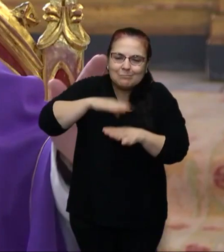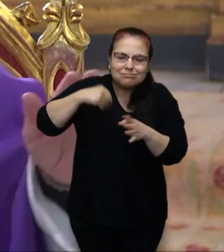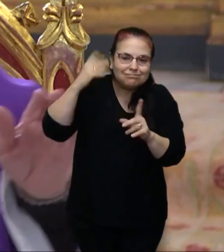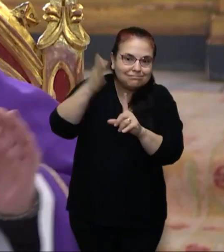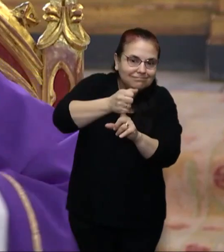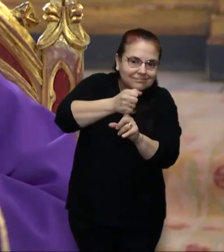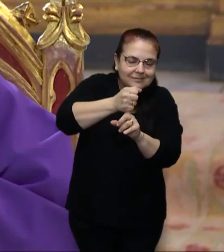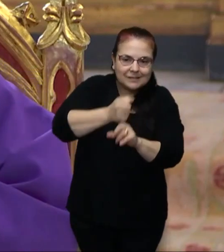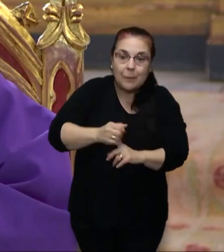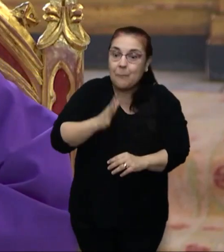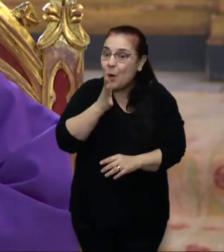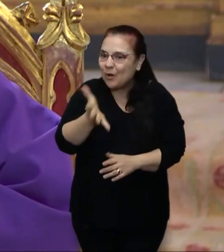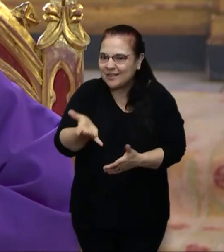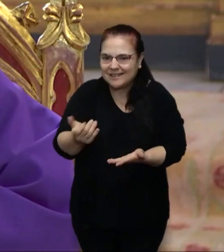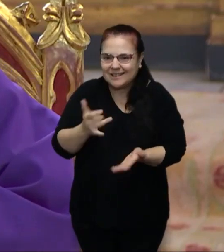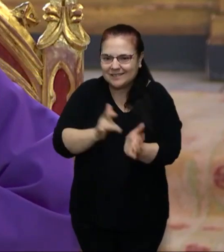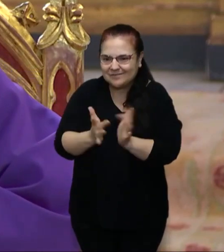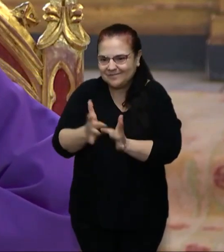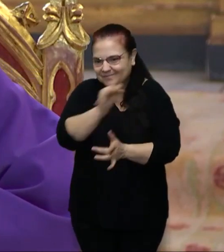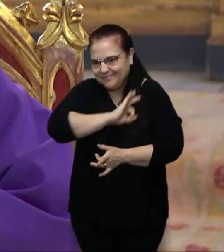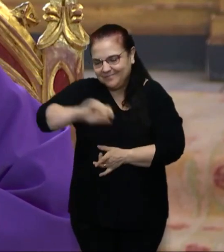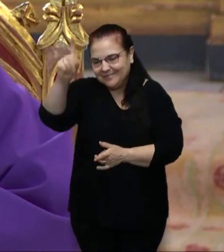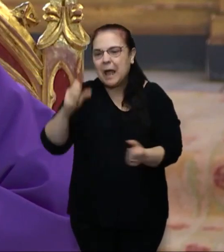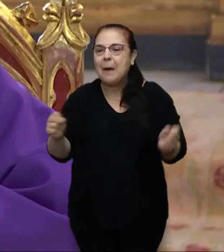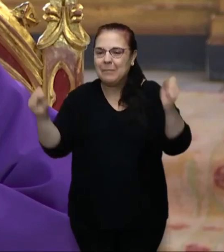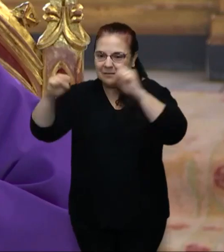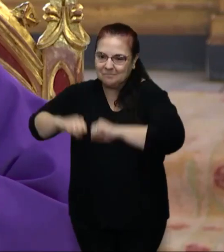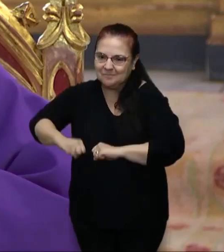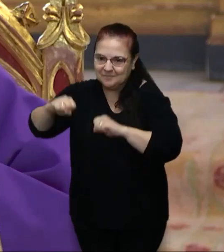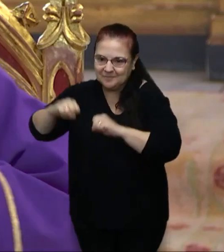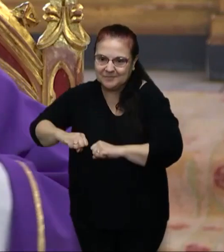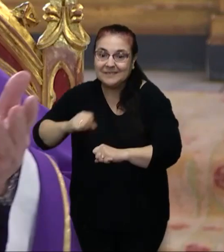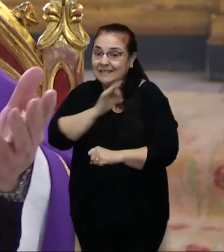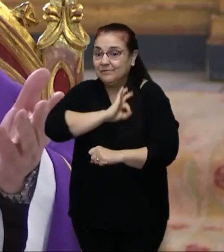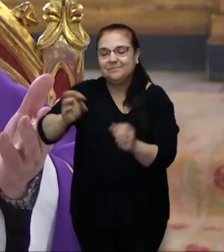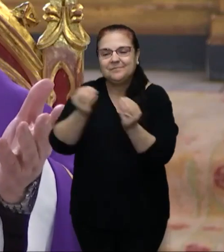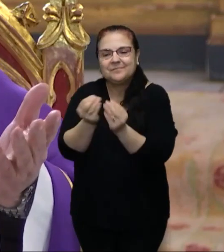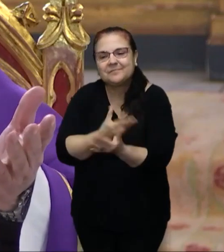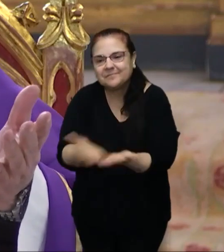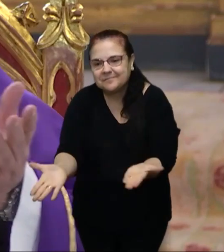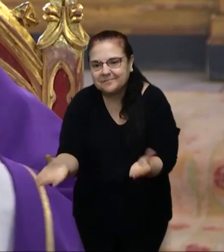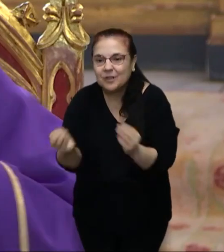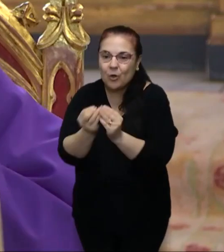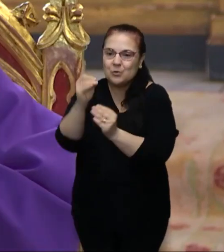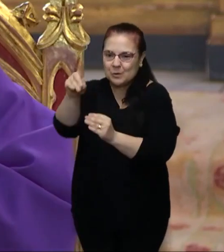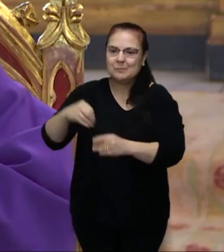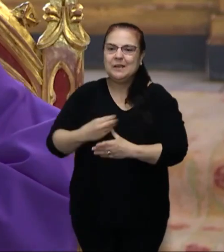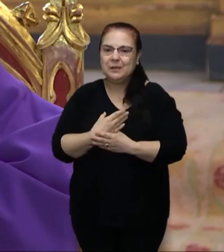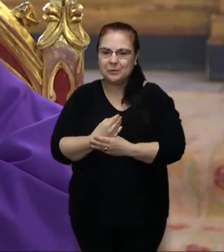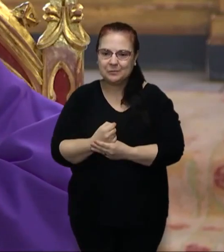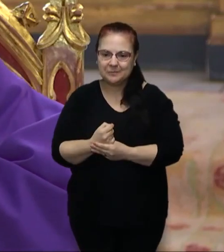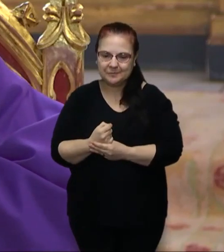ella. Por Jesucristo, nuestro Señor. El Señor esté con vosotros.